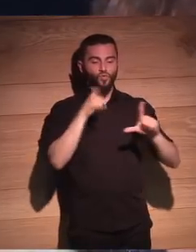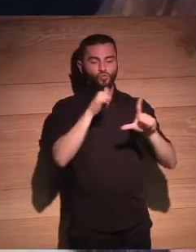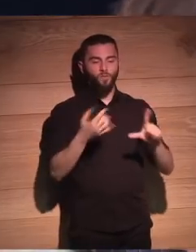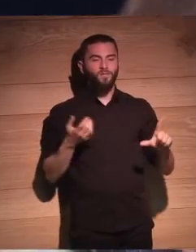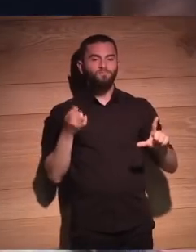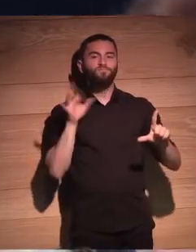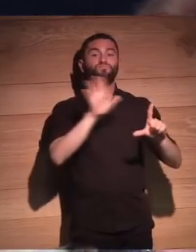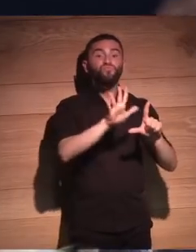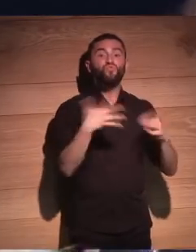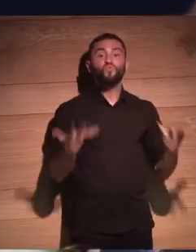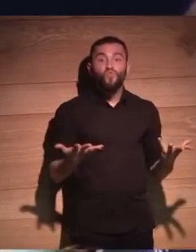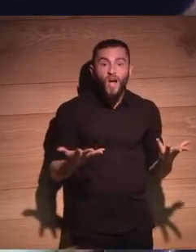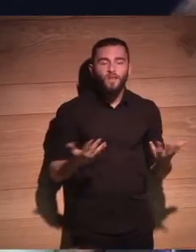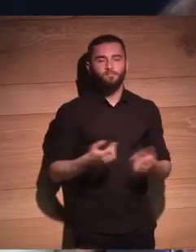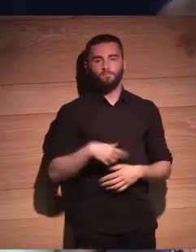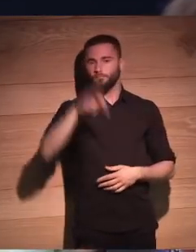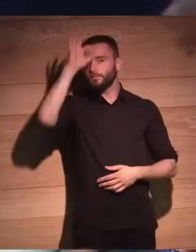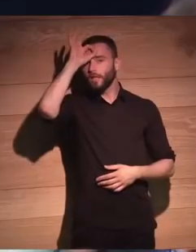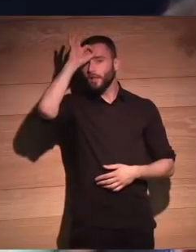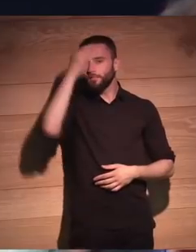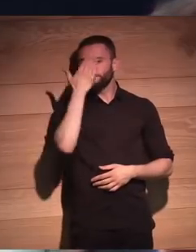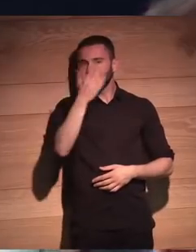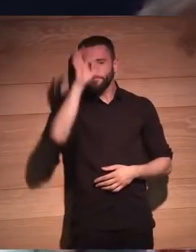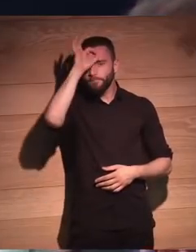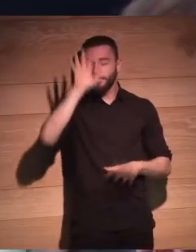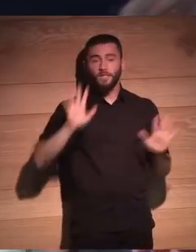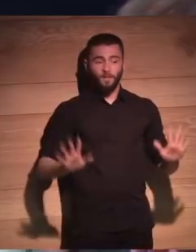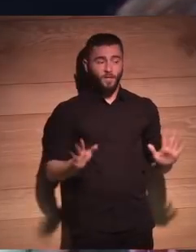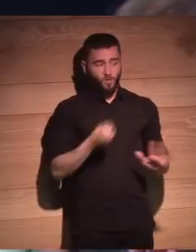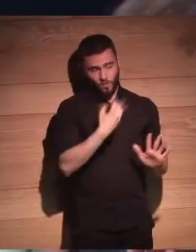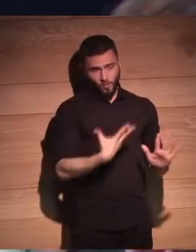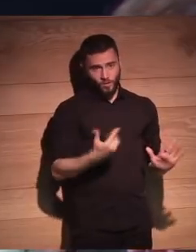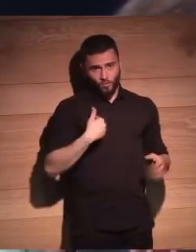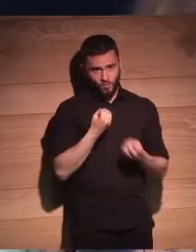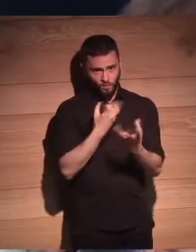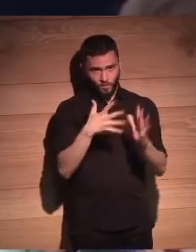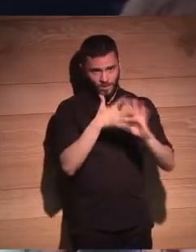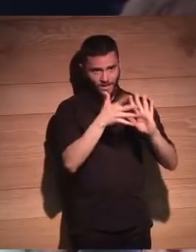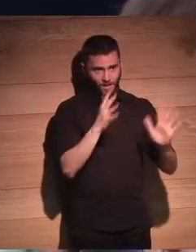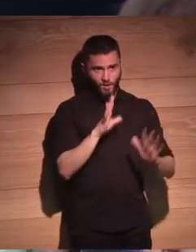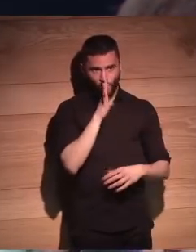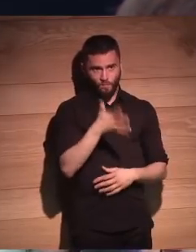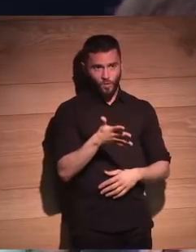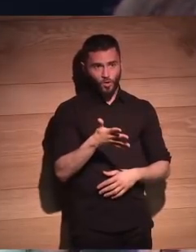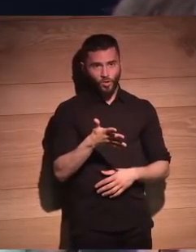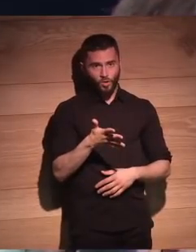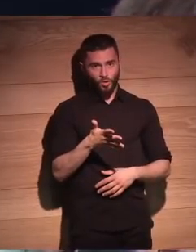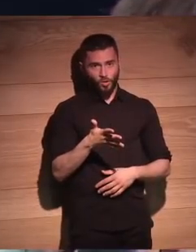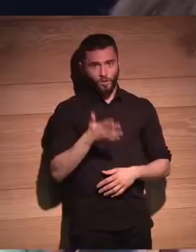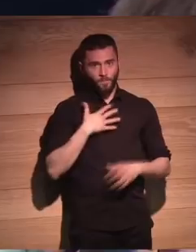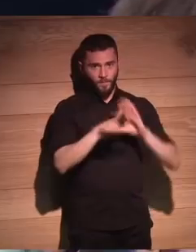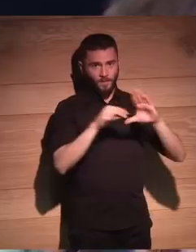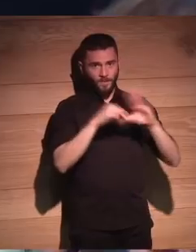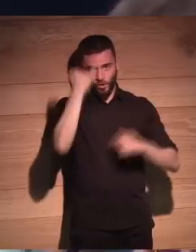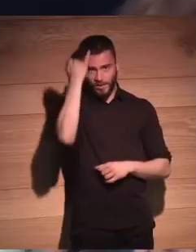idea, la verdad. Pero bueno, os lo cuento rápido porque también mis vídeos